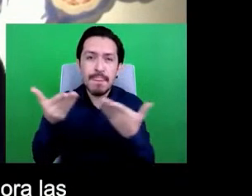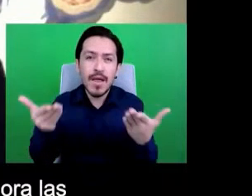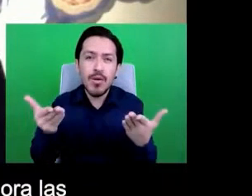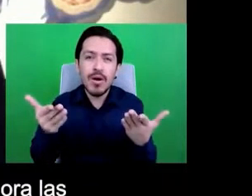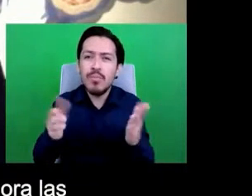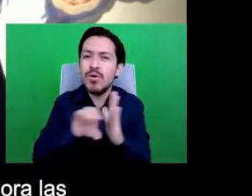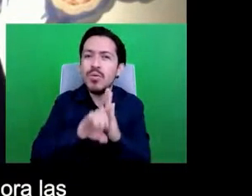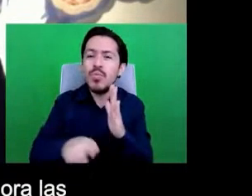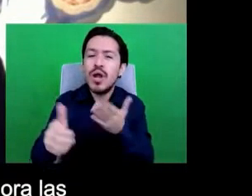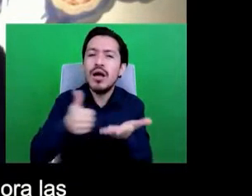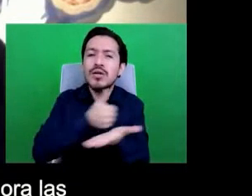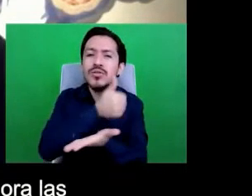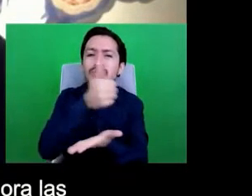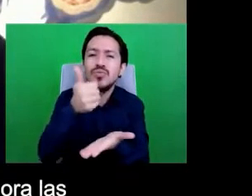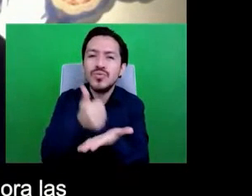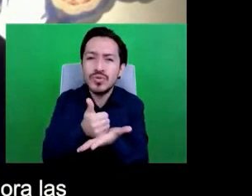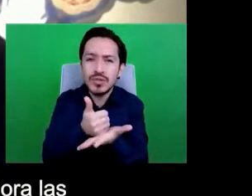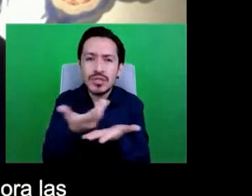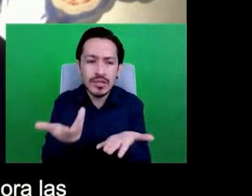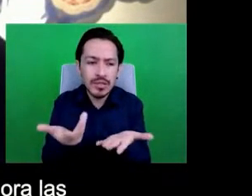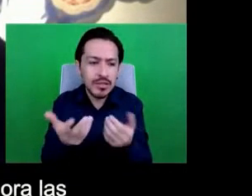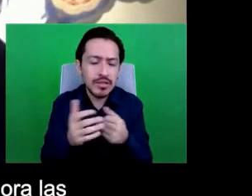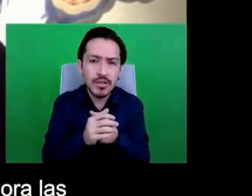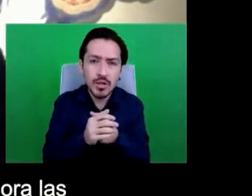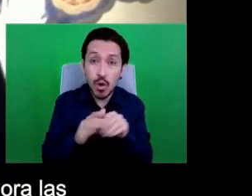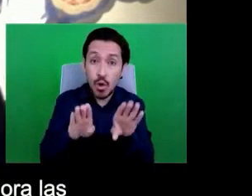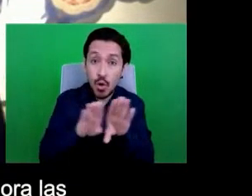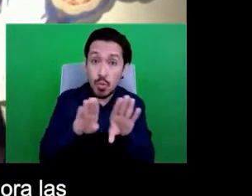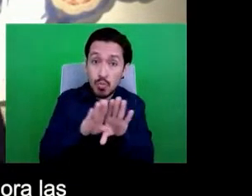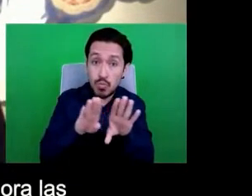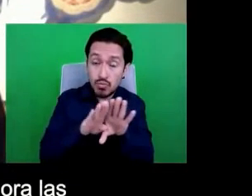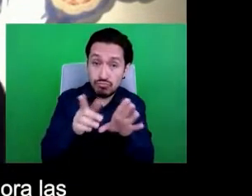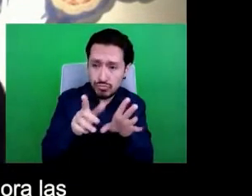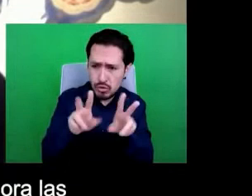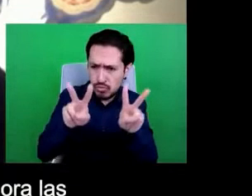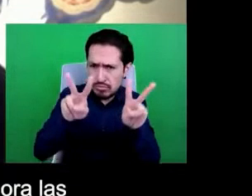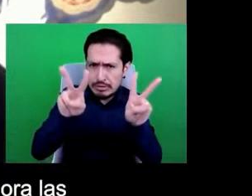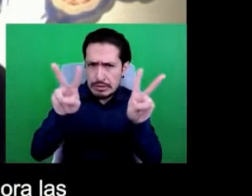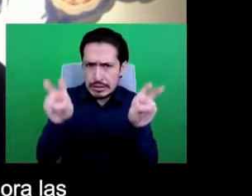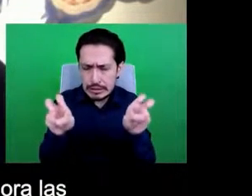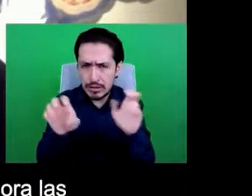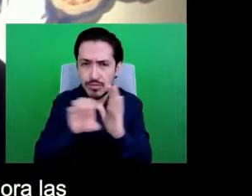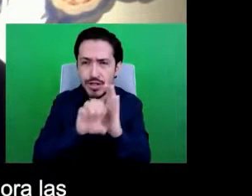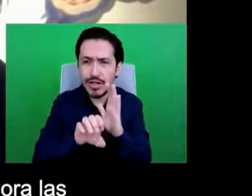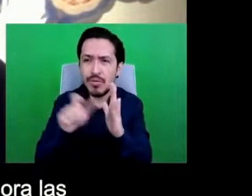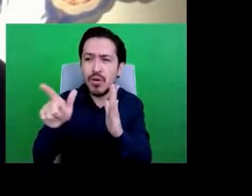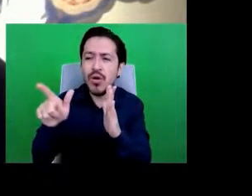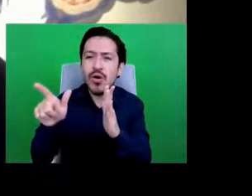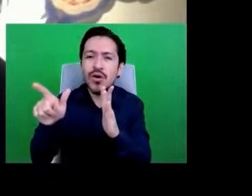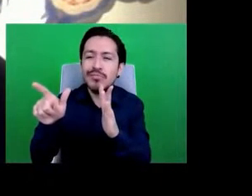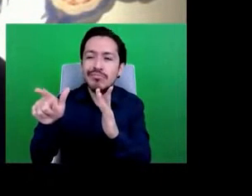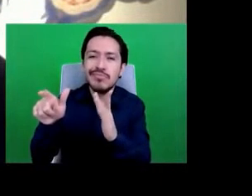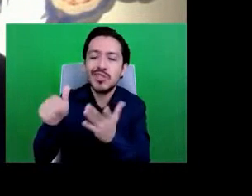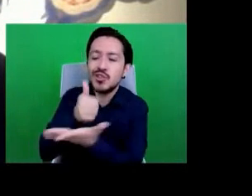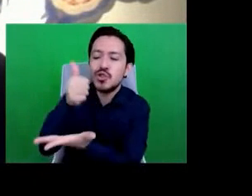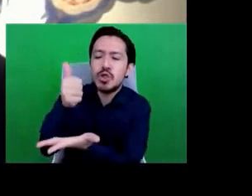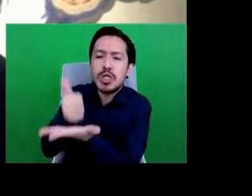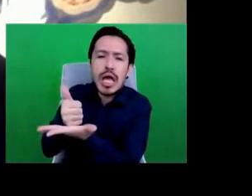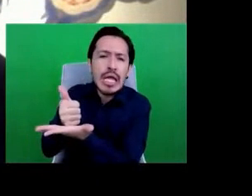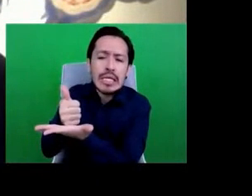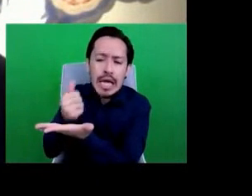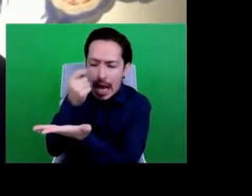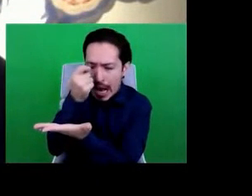inclusive se llaman con títulos como la ciudad más creativa. Y de hecho,